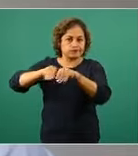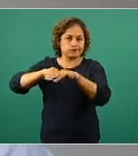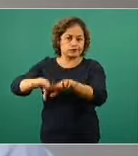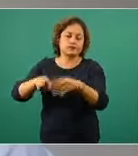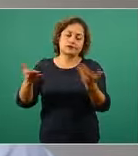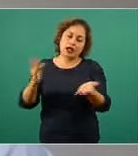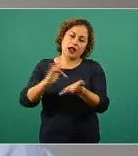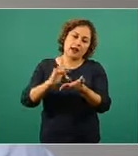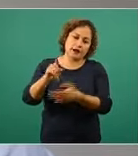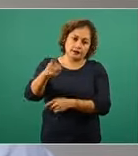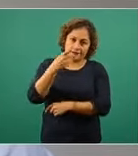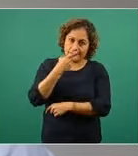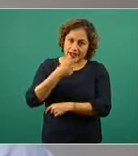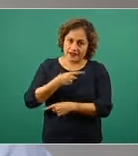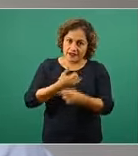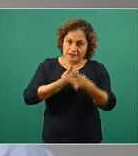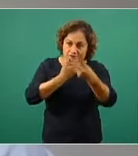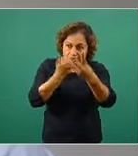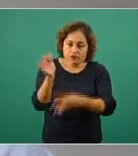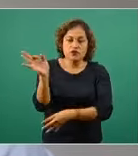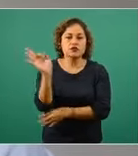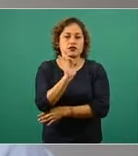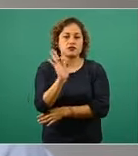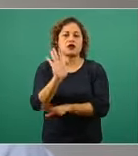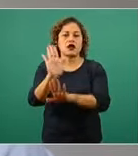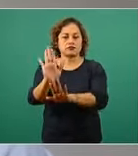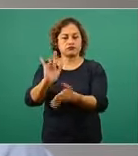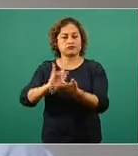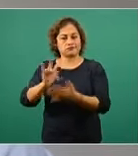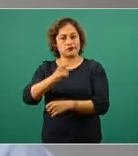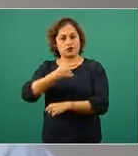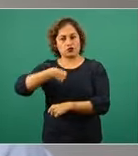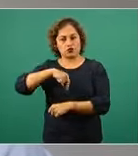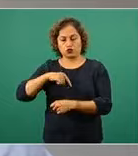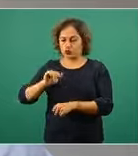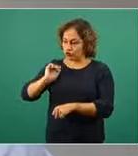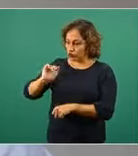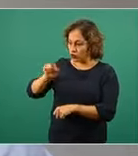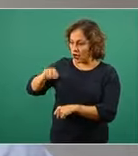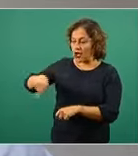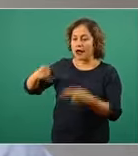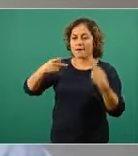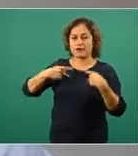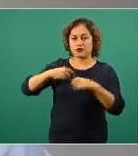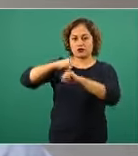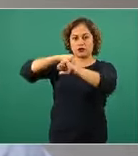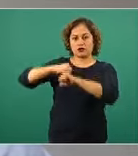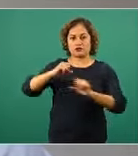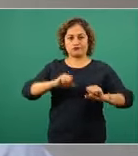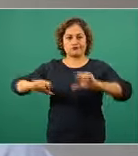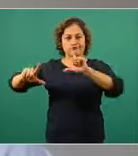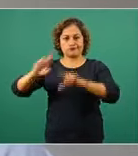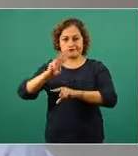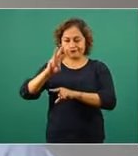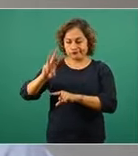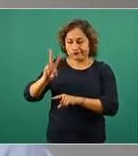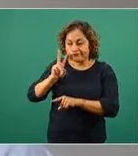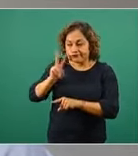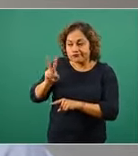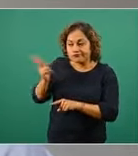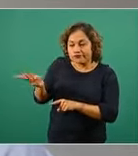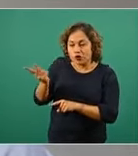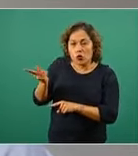caso la observación, revisamos con los compañeros que manejan la página de internet para ver si efectivamente